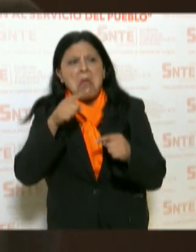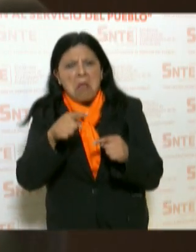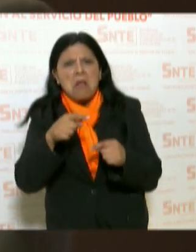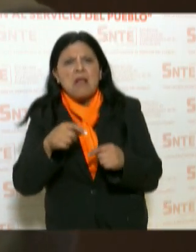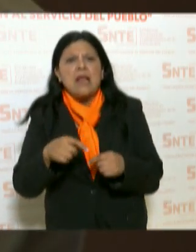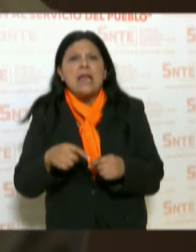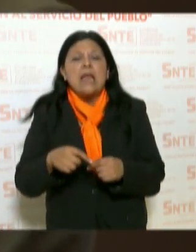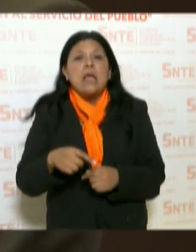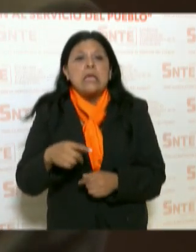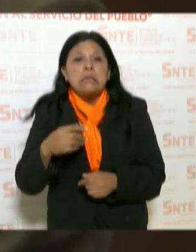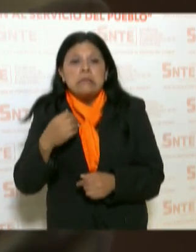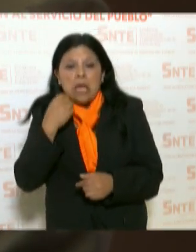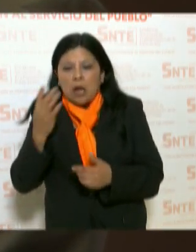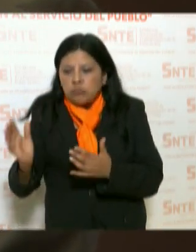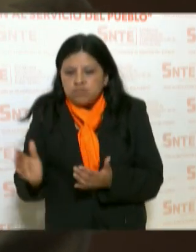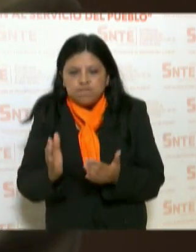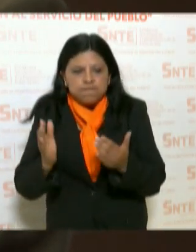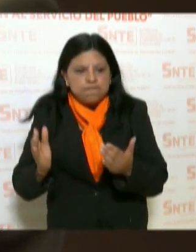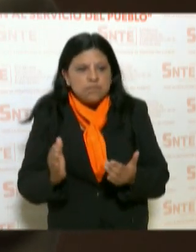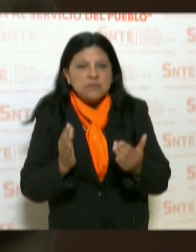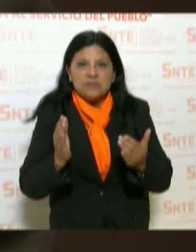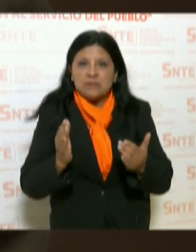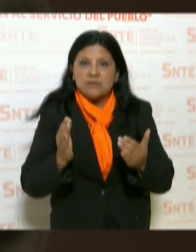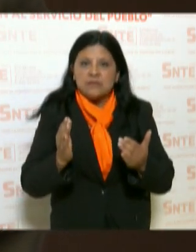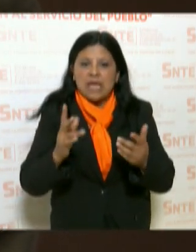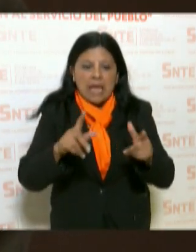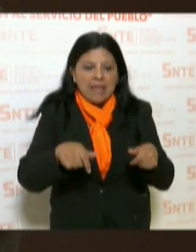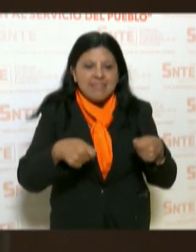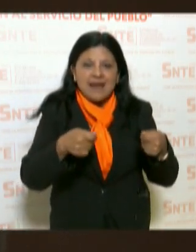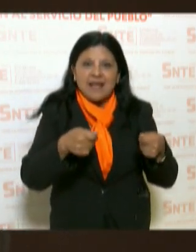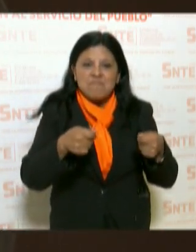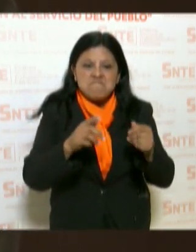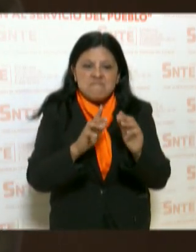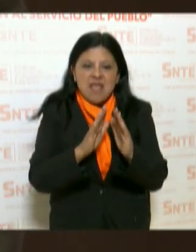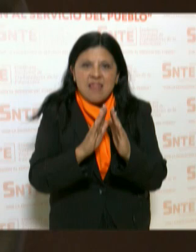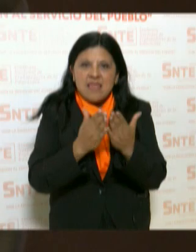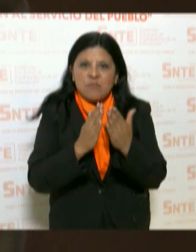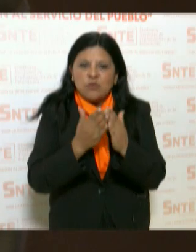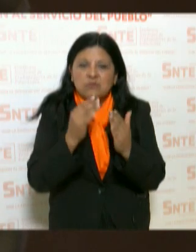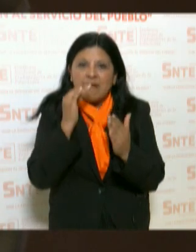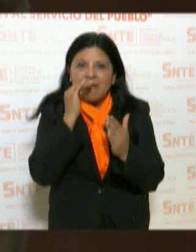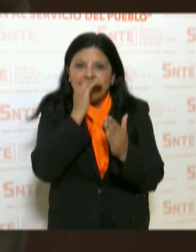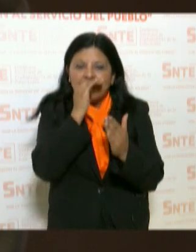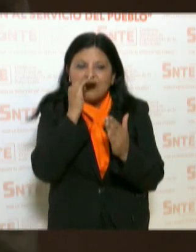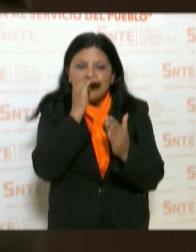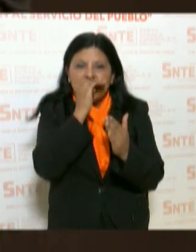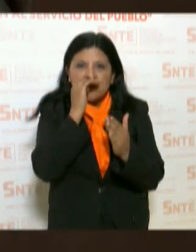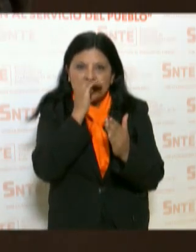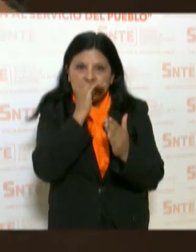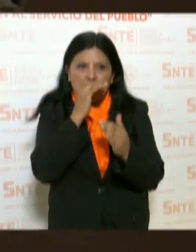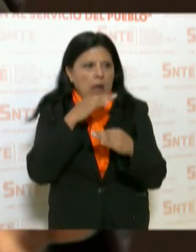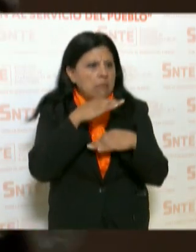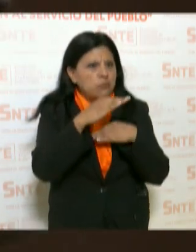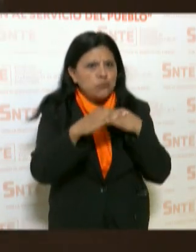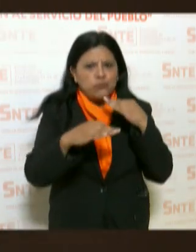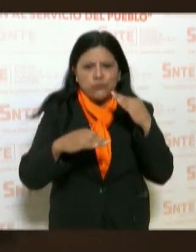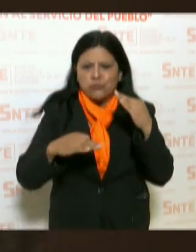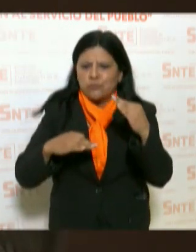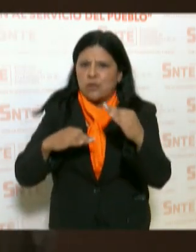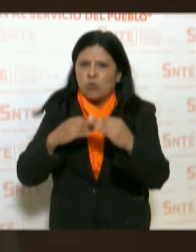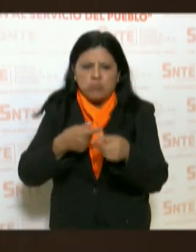impulsar la educación pública entregando los libros de texto a todos.